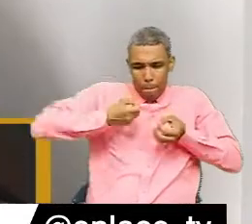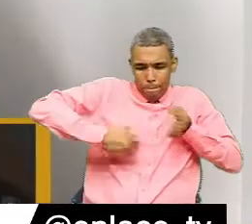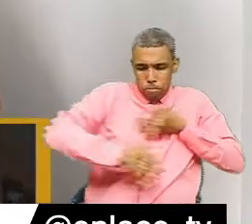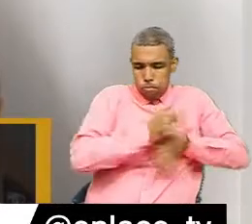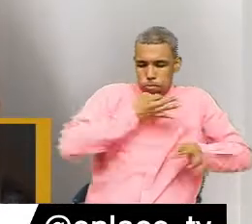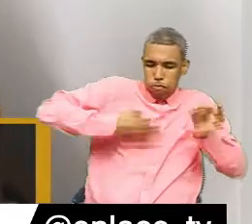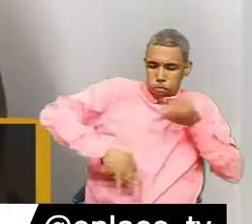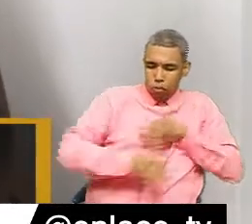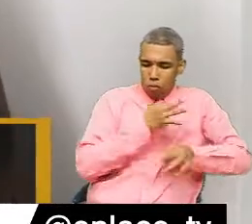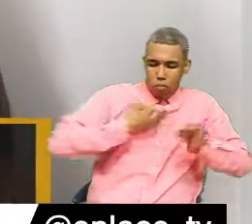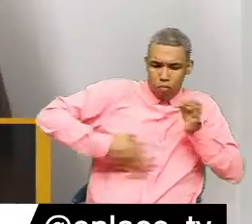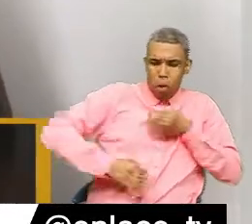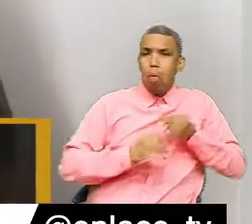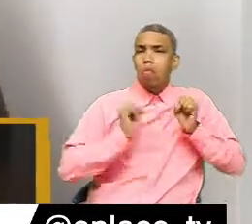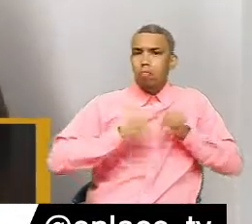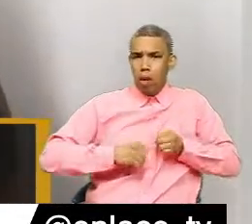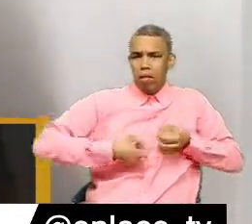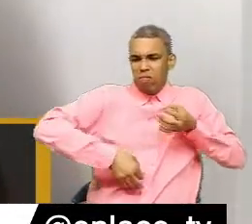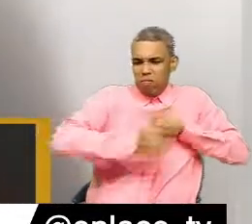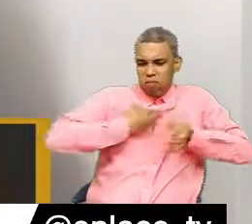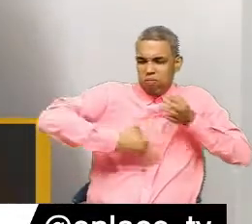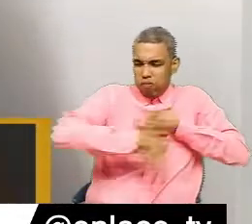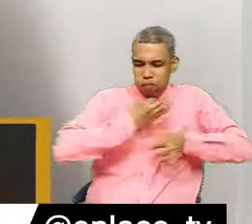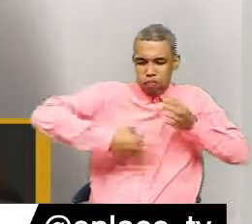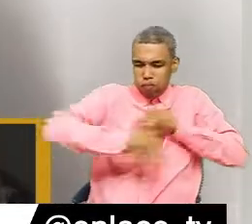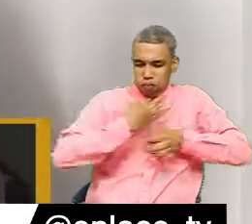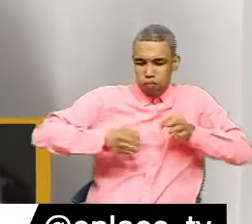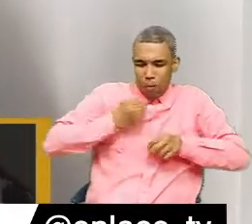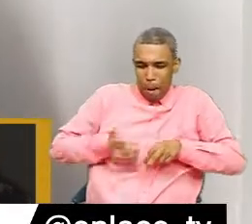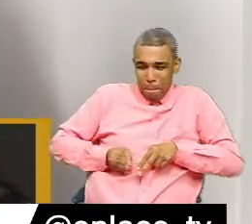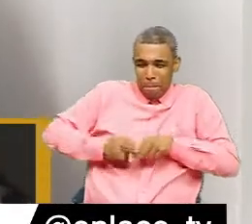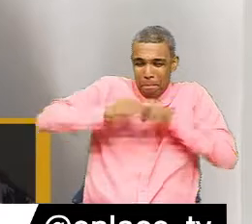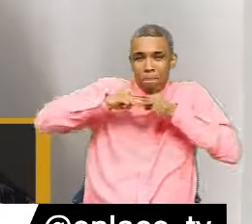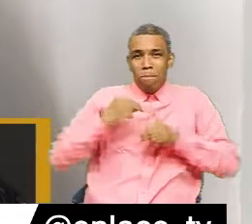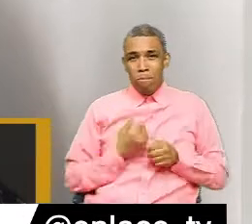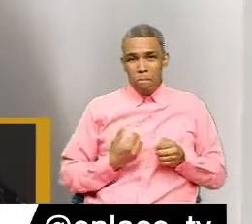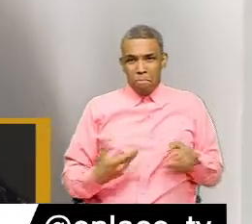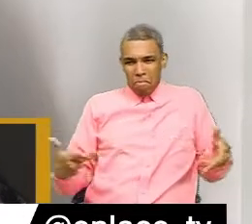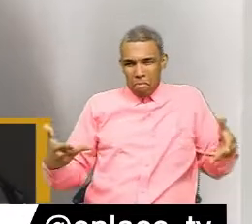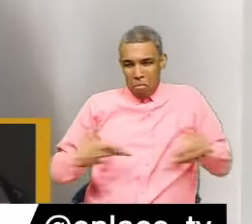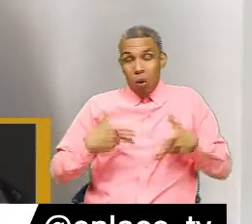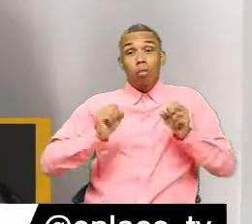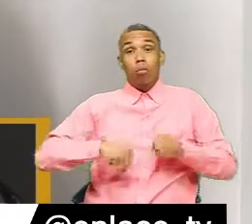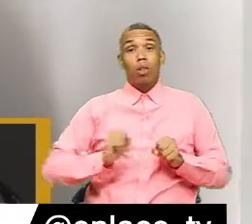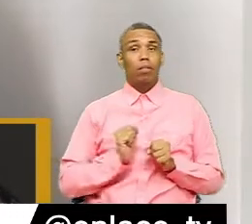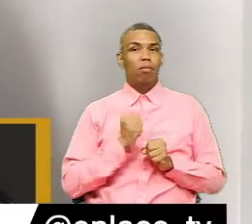Colaboración a todos los que me escuchan por este medio, que...